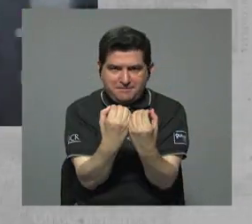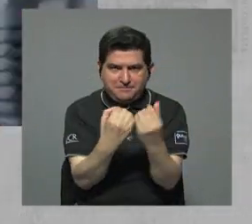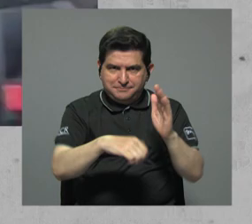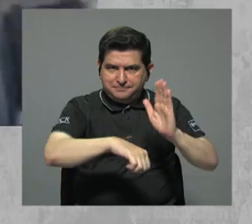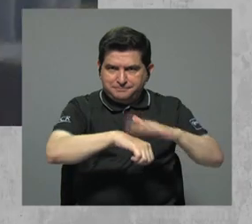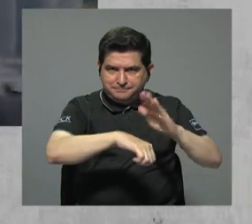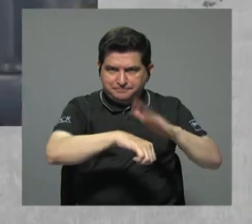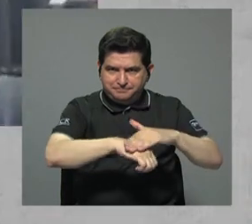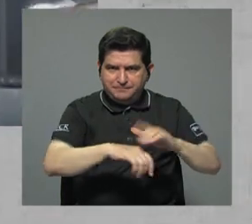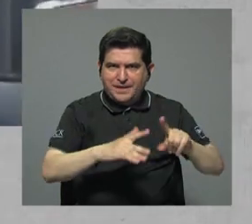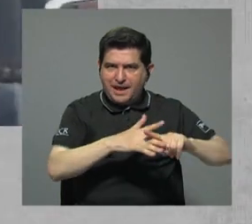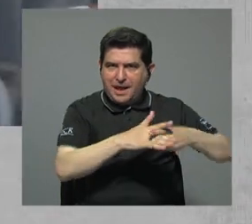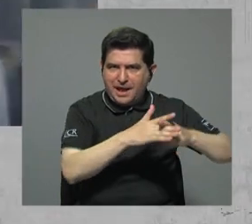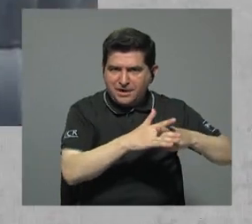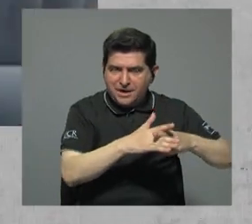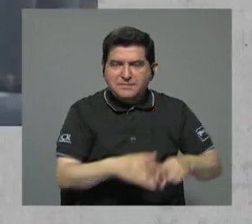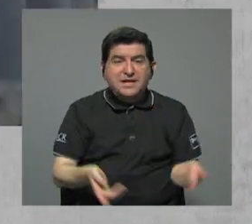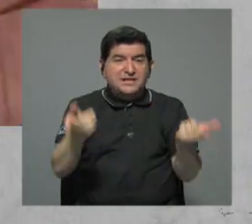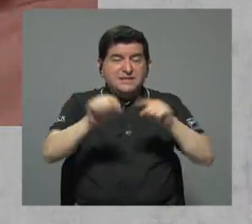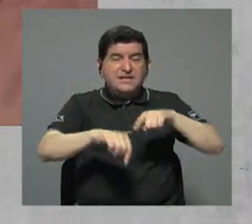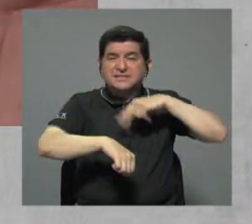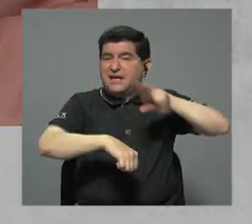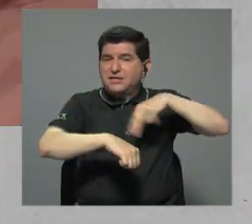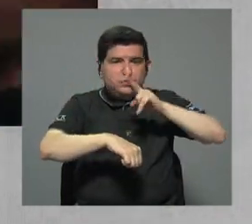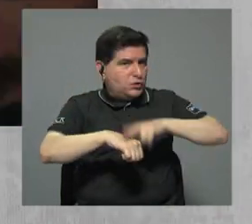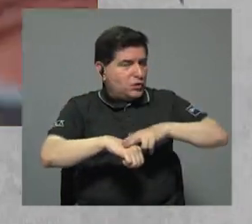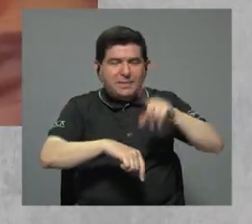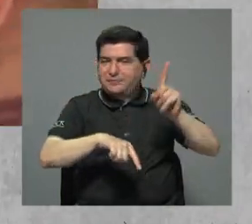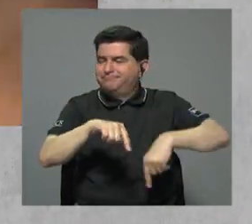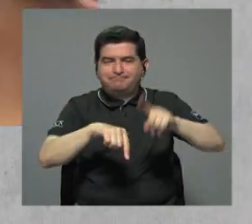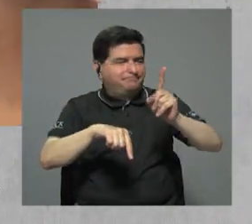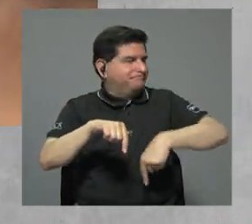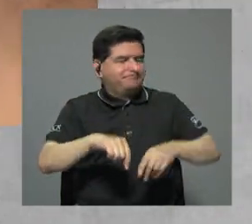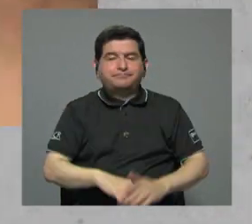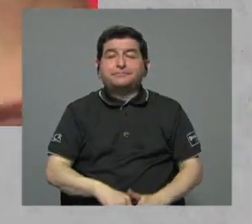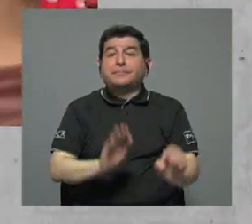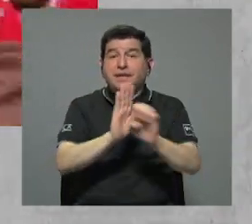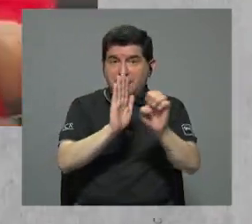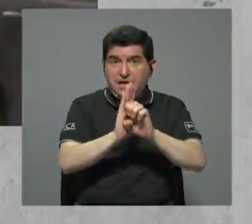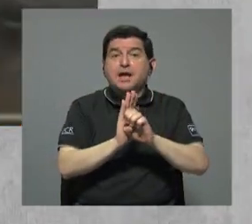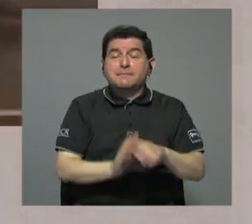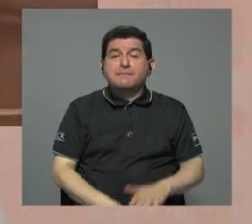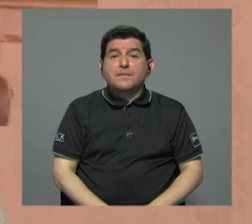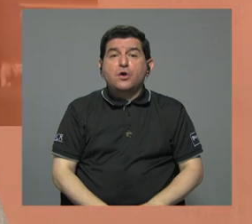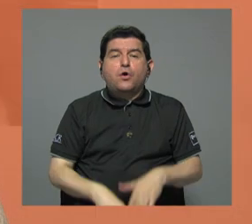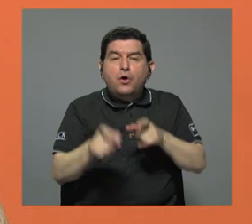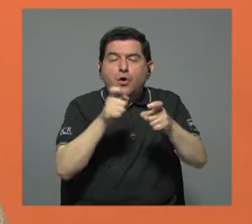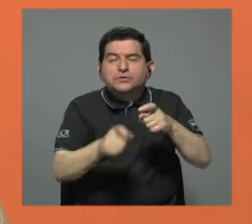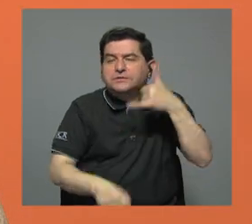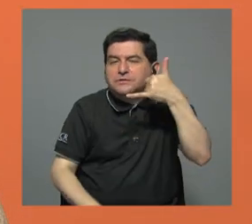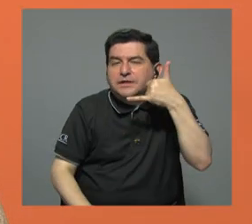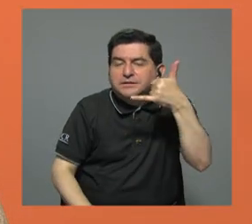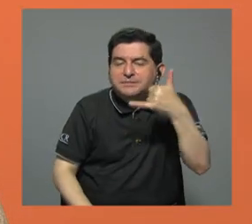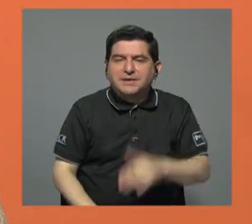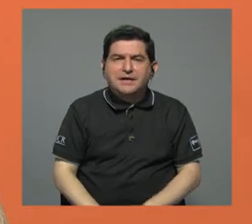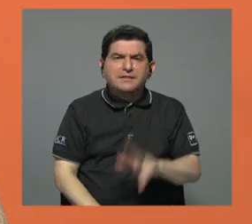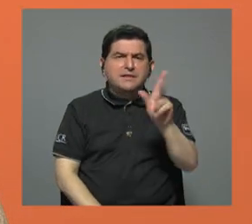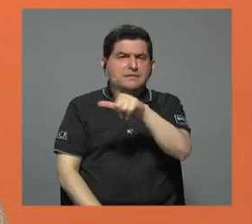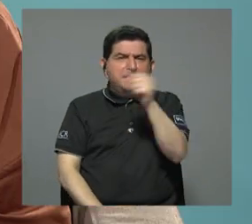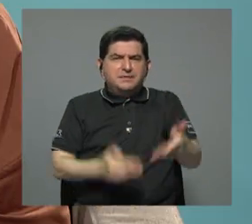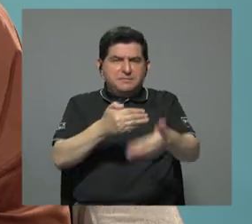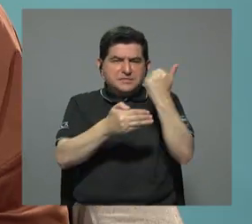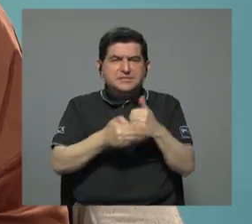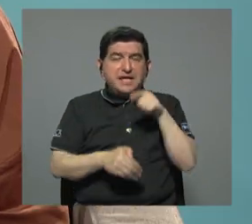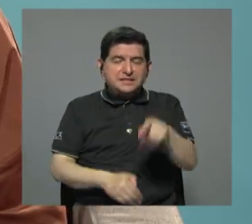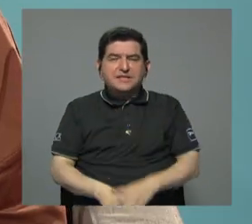permite algunas herramientas que un caso de tramitación normal no tendrían como es el tema de las interacciones telefónica hace 3 meses empezaron